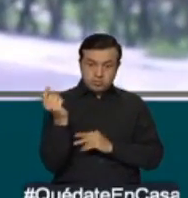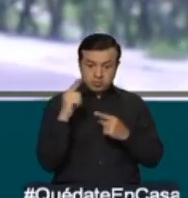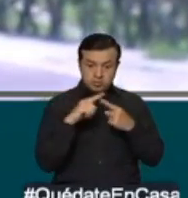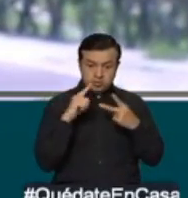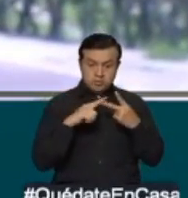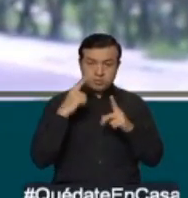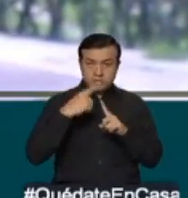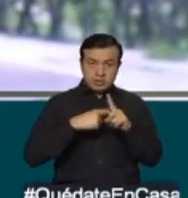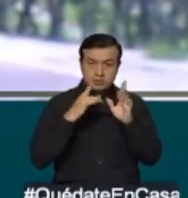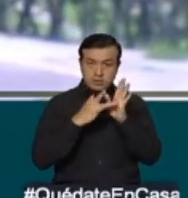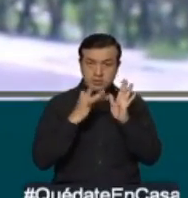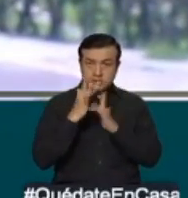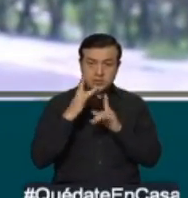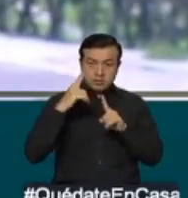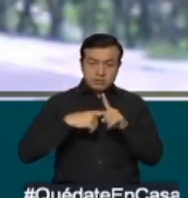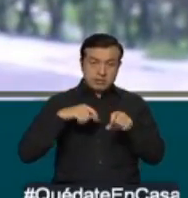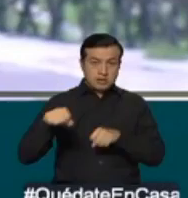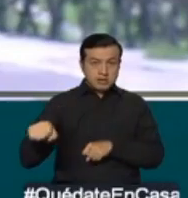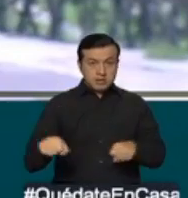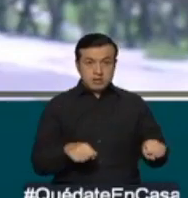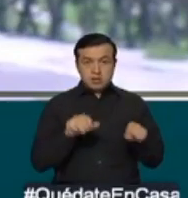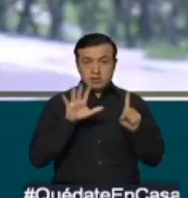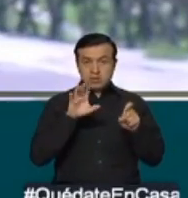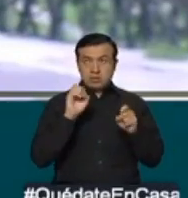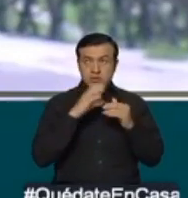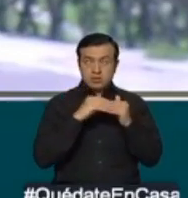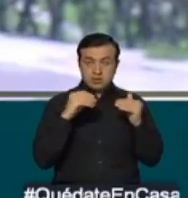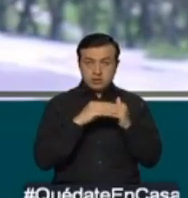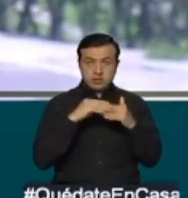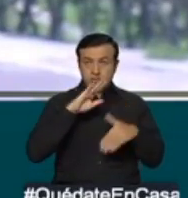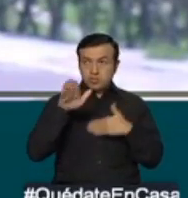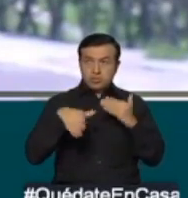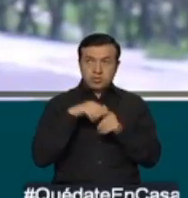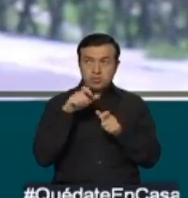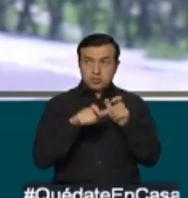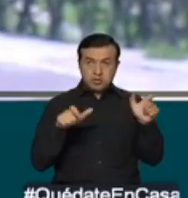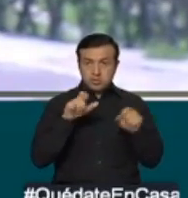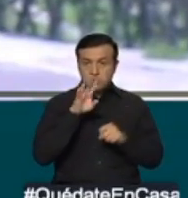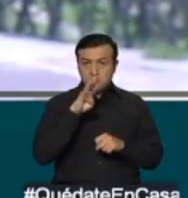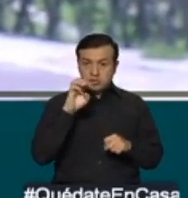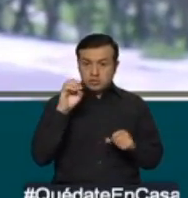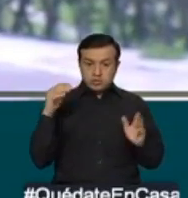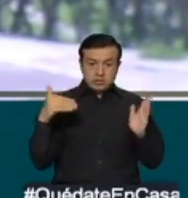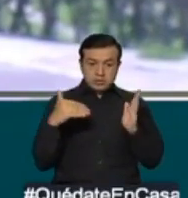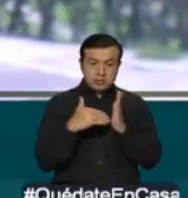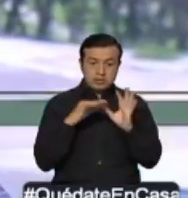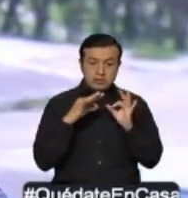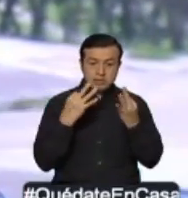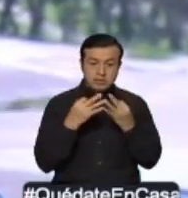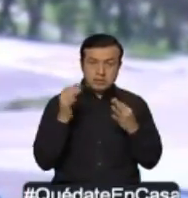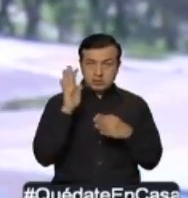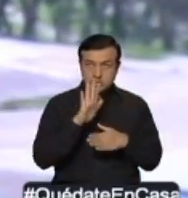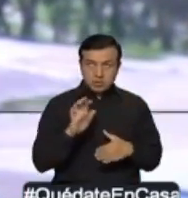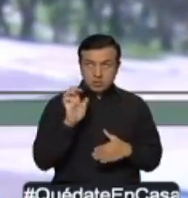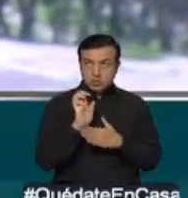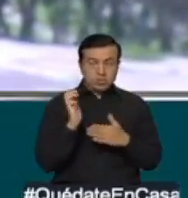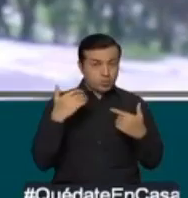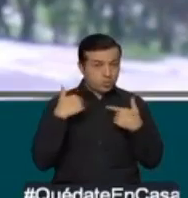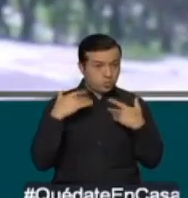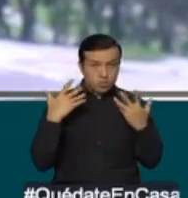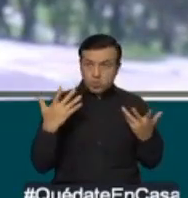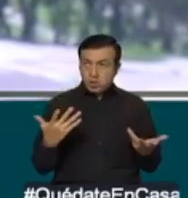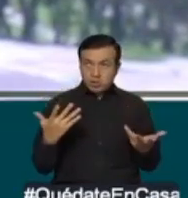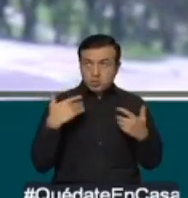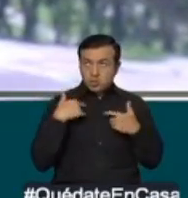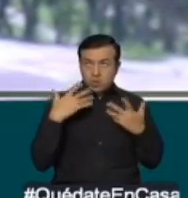el mes de abril y en el mes de mayo de 60 dólares cada uno todas las personas 400.000 familias ecuatorianas que no tienen que